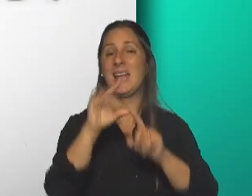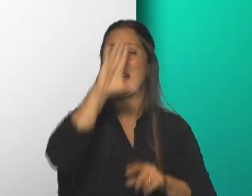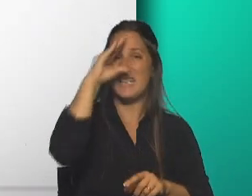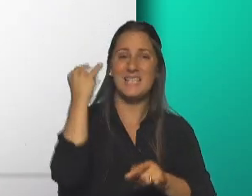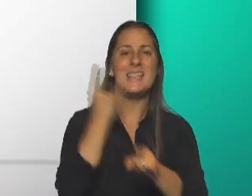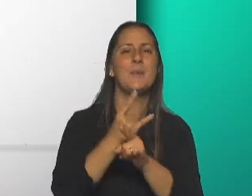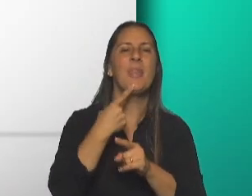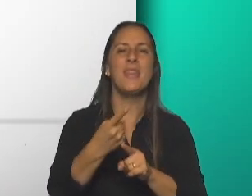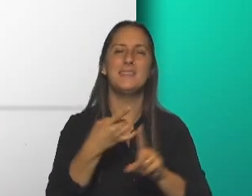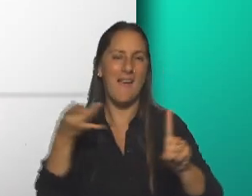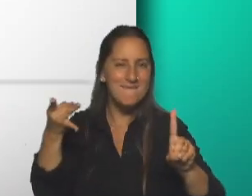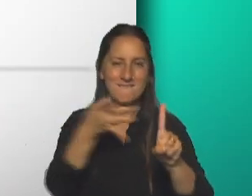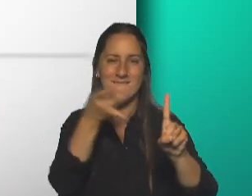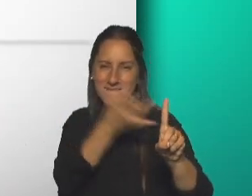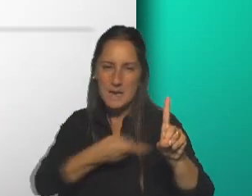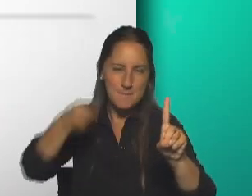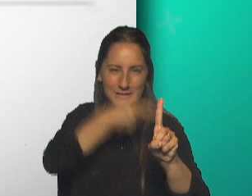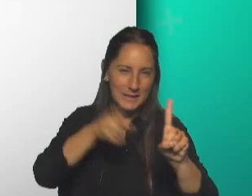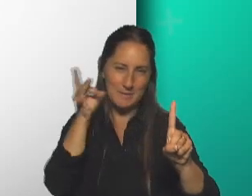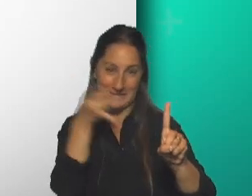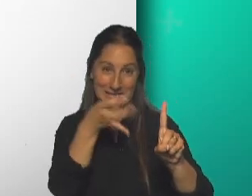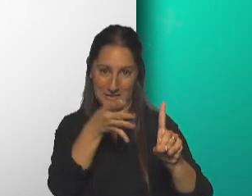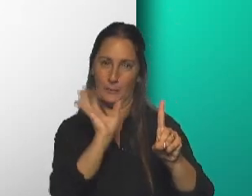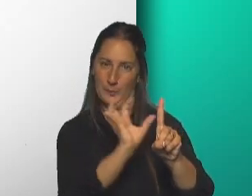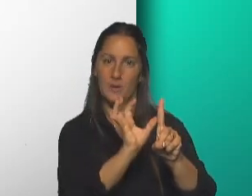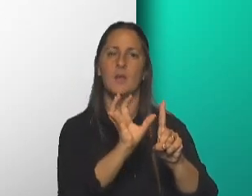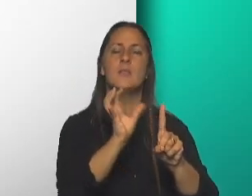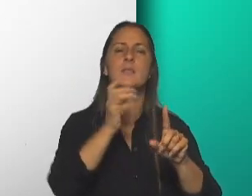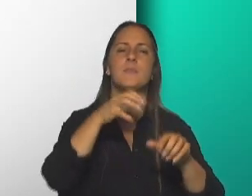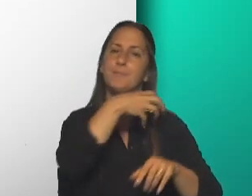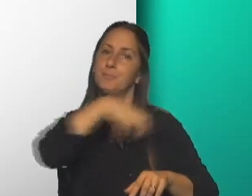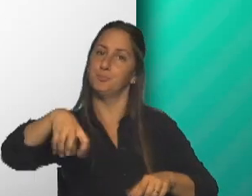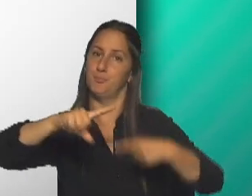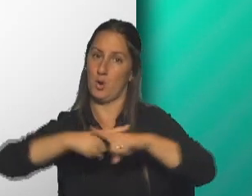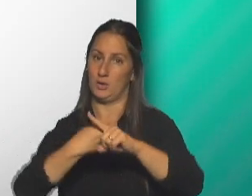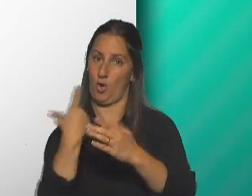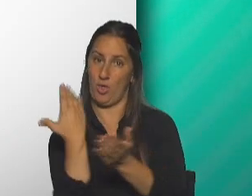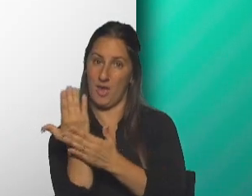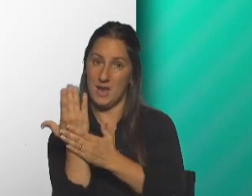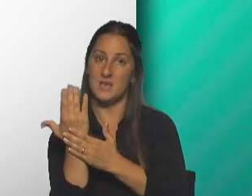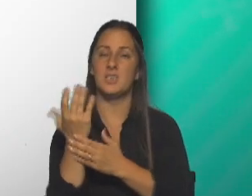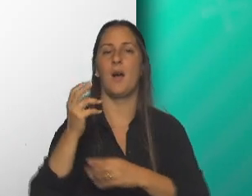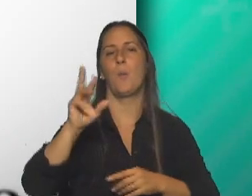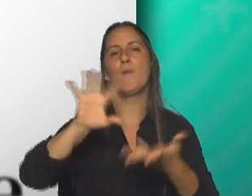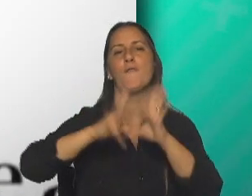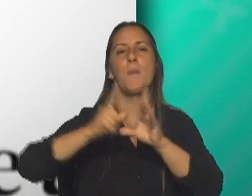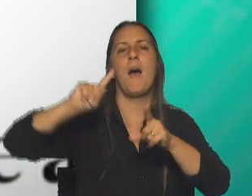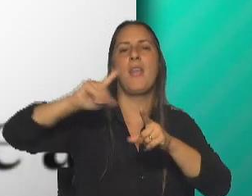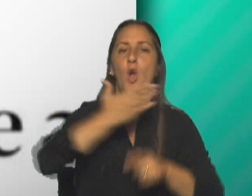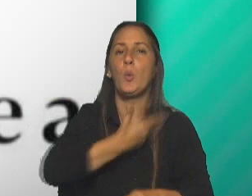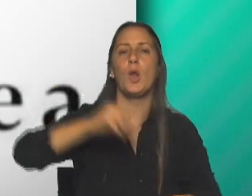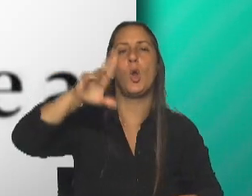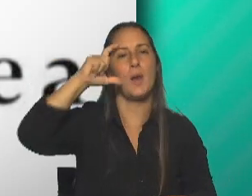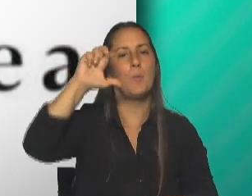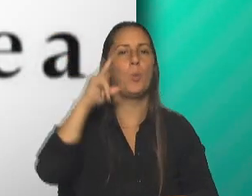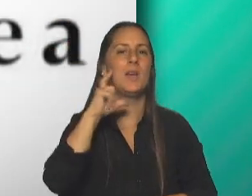del lawfare y habla de sectores políticos de derecha, podemos ubicar al republicanismo en Estados Unidos en ese sector,